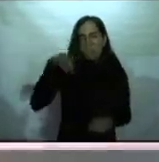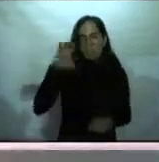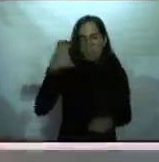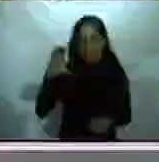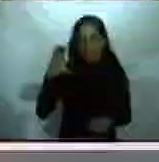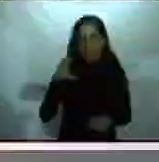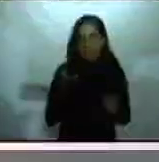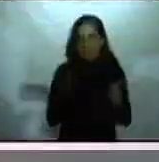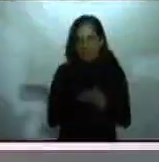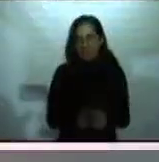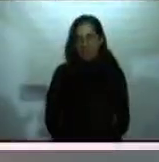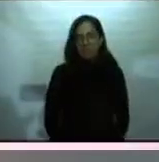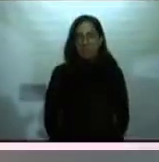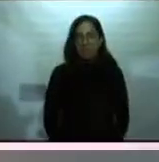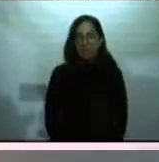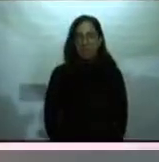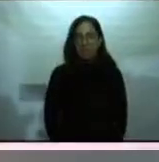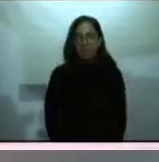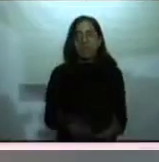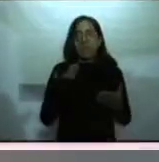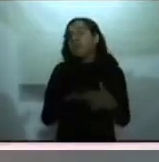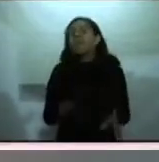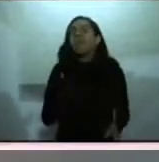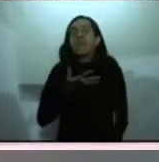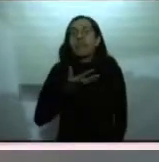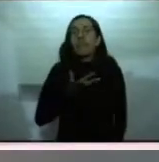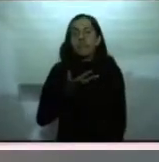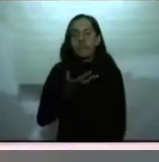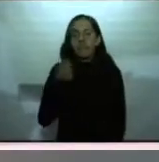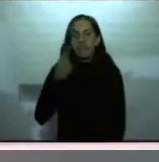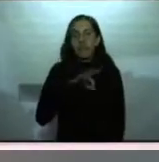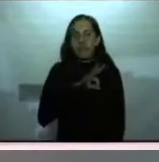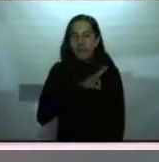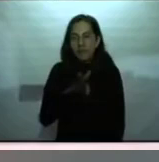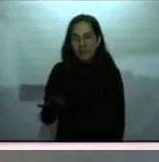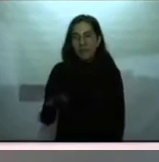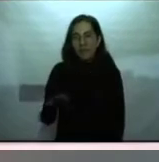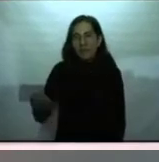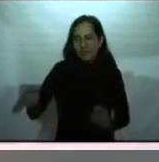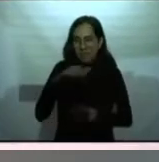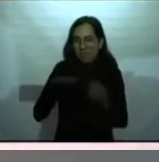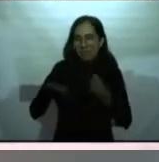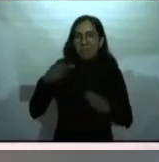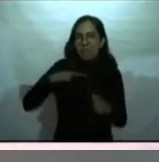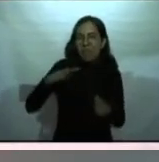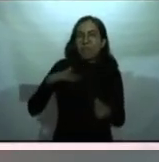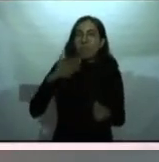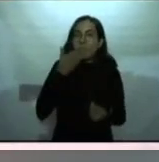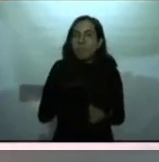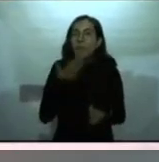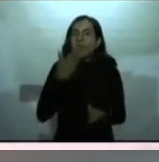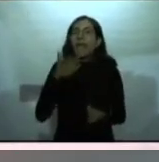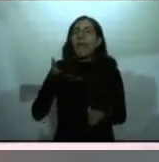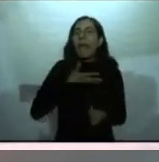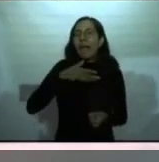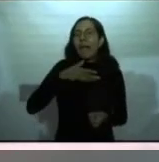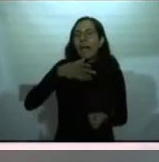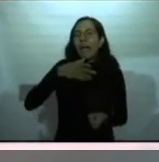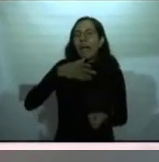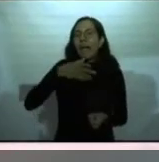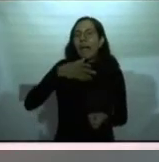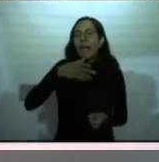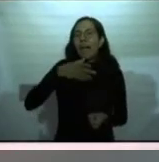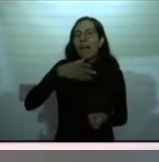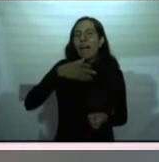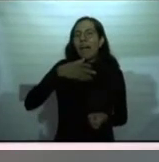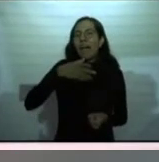Significa que tenemos que tener la mayoría calificada en el Congreso en la Cámara de Diputados, en